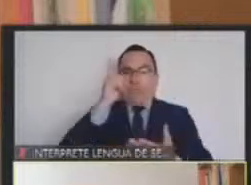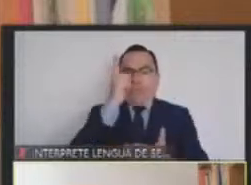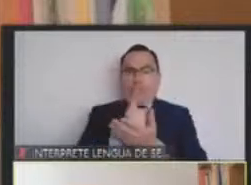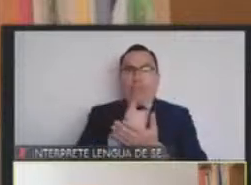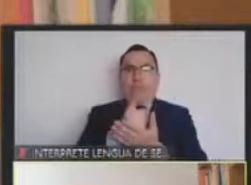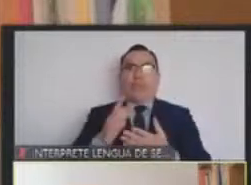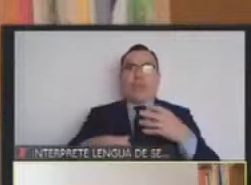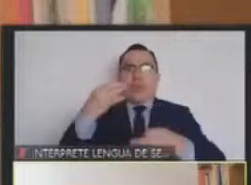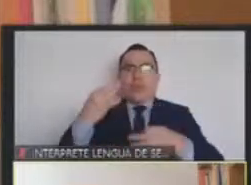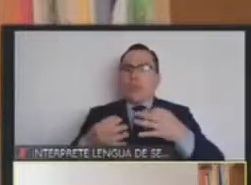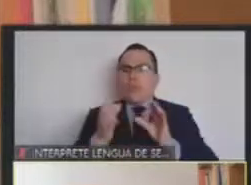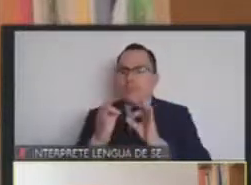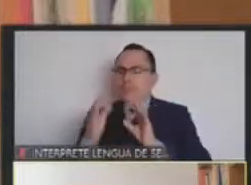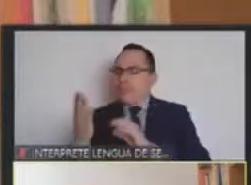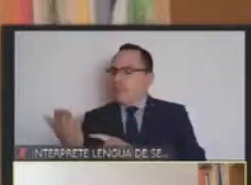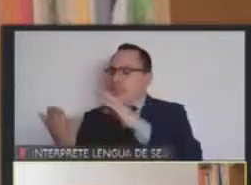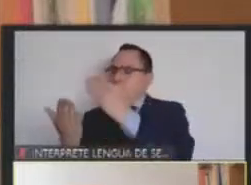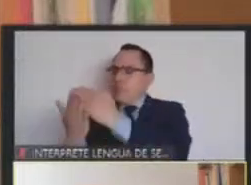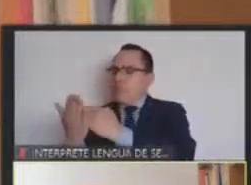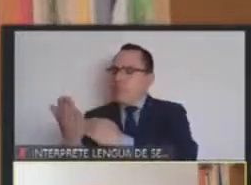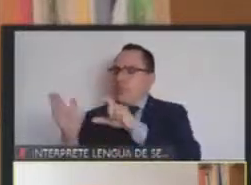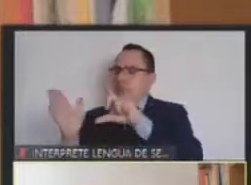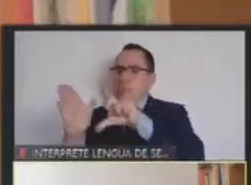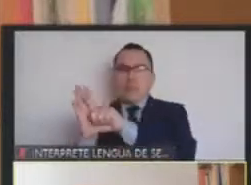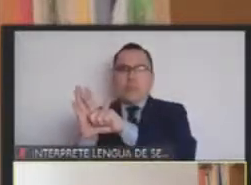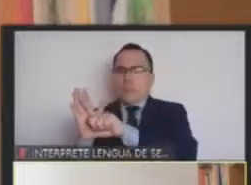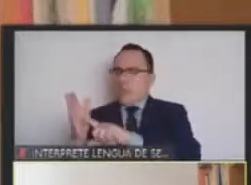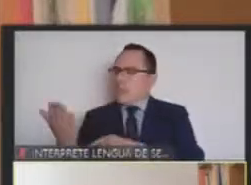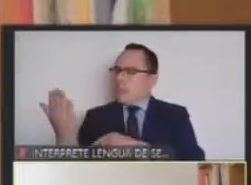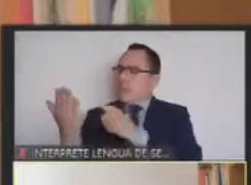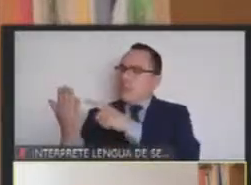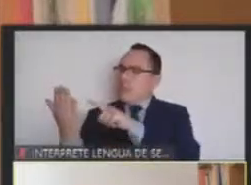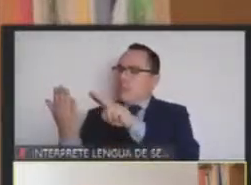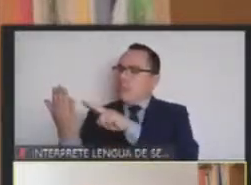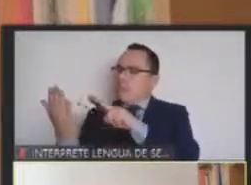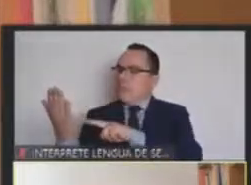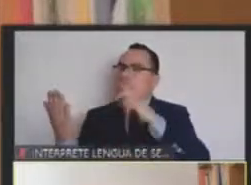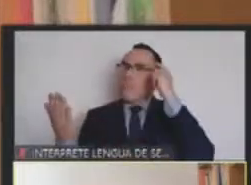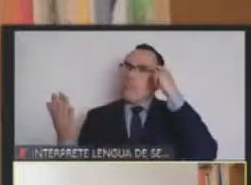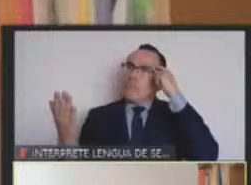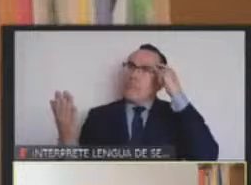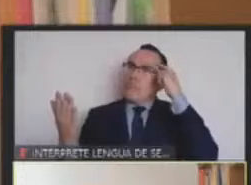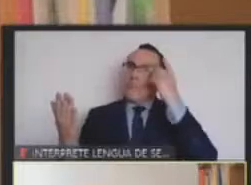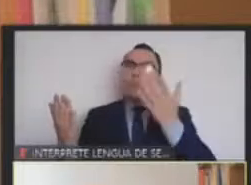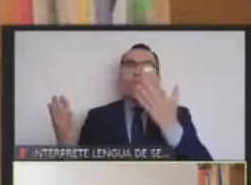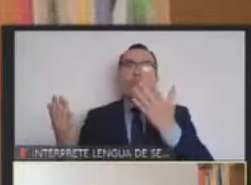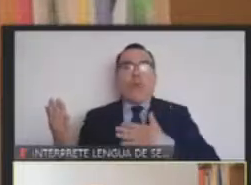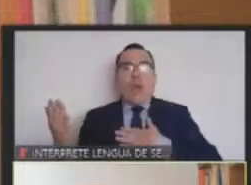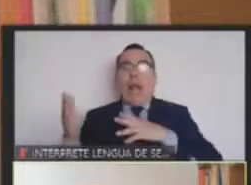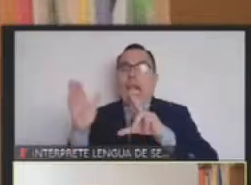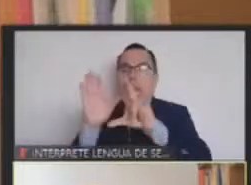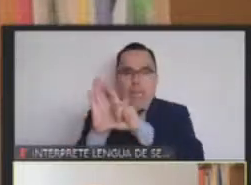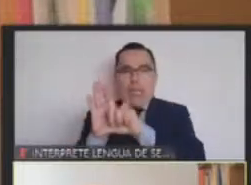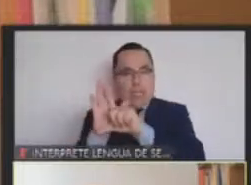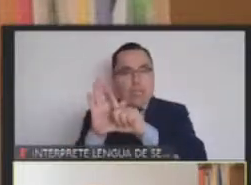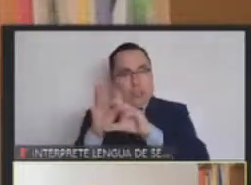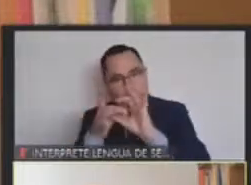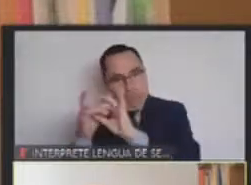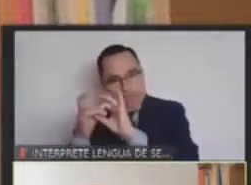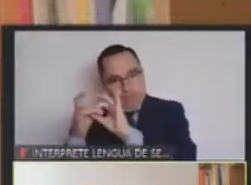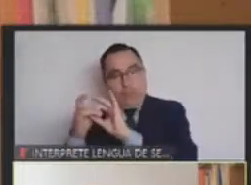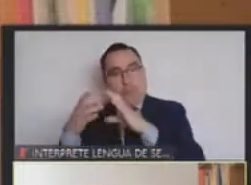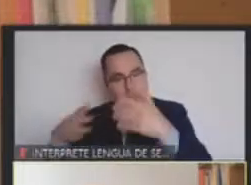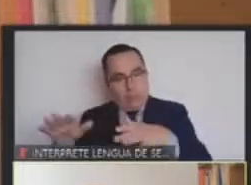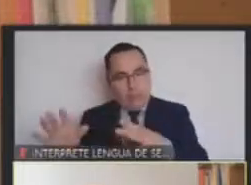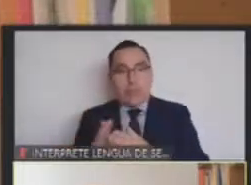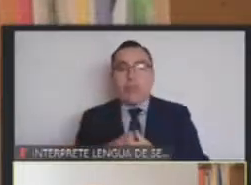de interpretar el derecho, se considera que está vinculado esencialmente a la ley. Sin embargo, en la medida